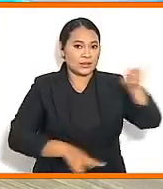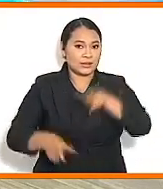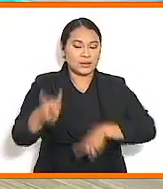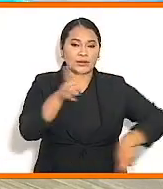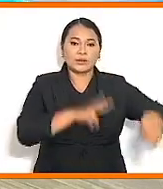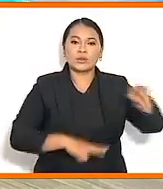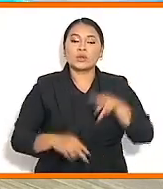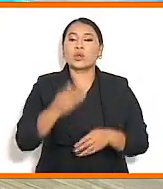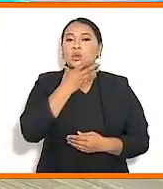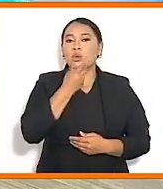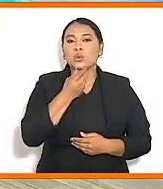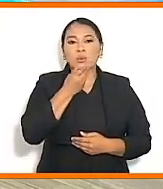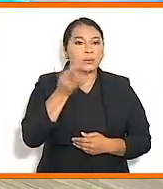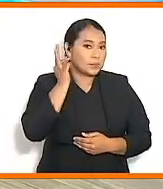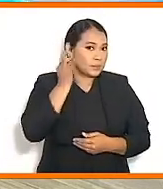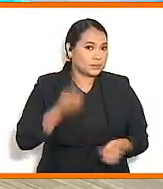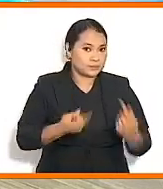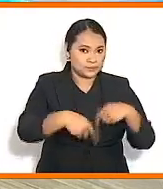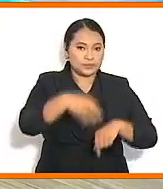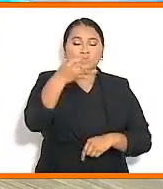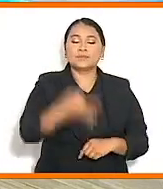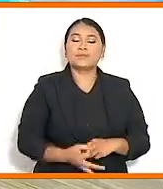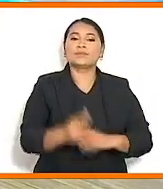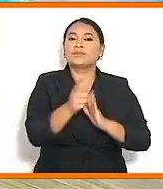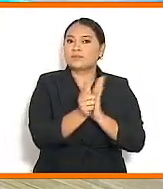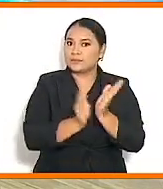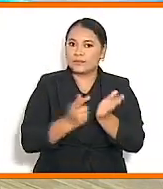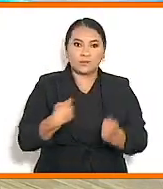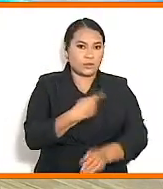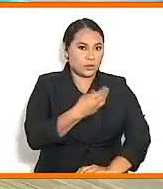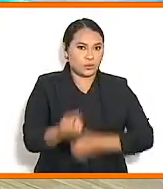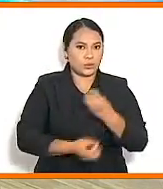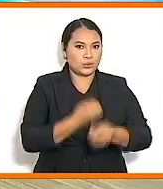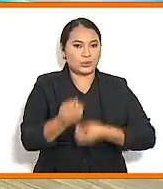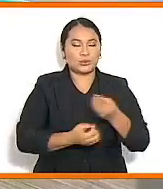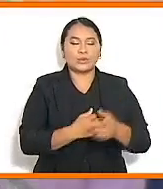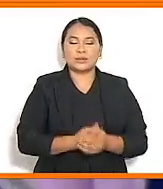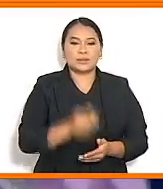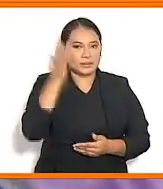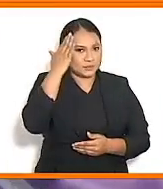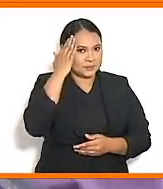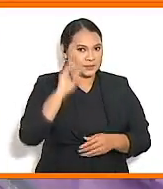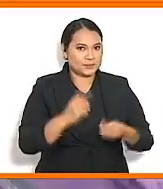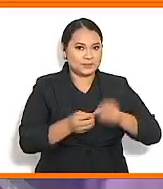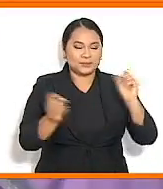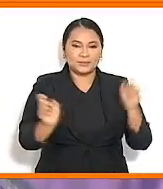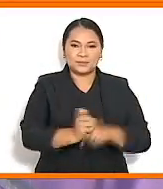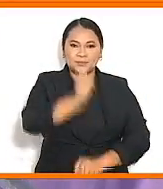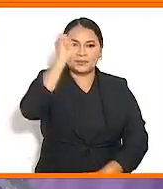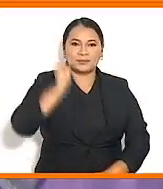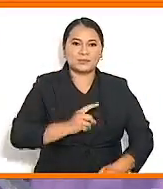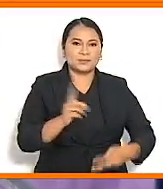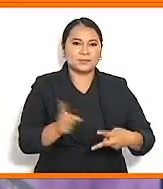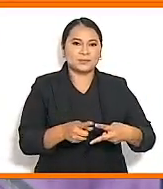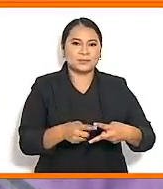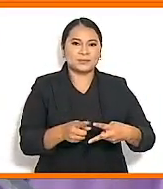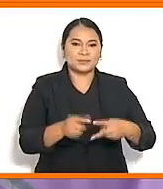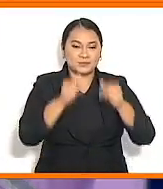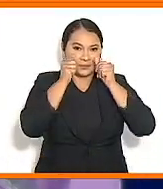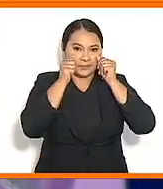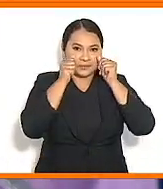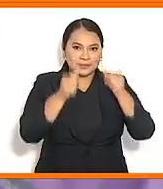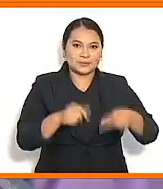y notario que están para certificar cada uno de nuestros sorteos. Se viene tu primer número ganador y tu primer dígito es,